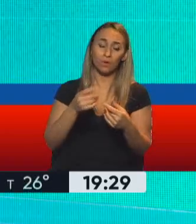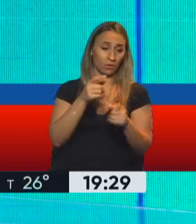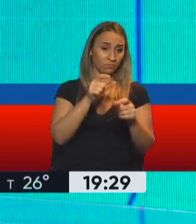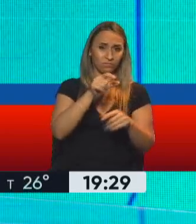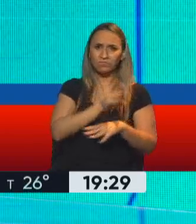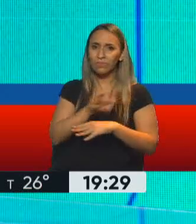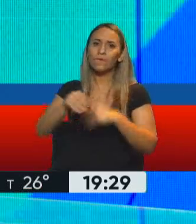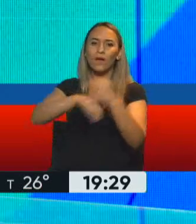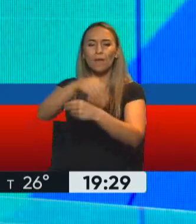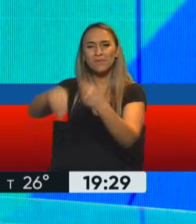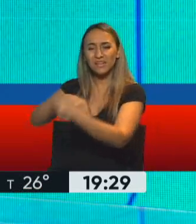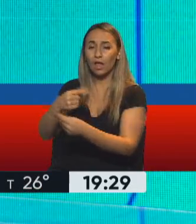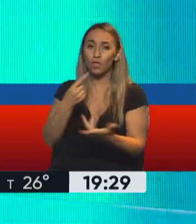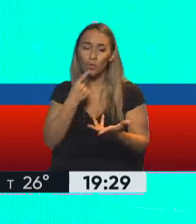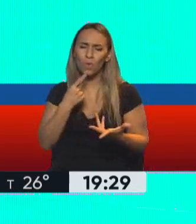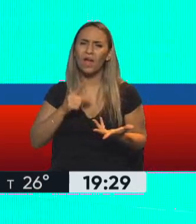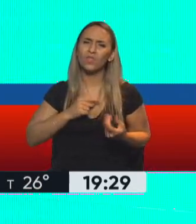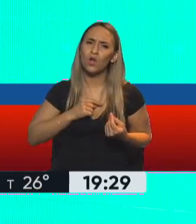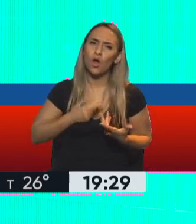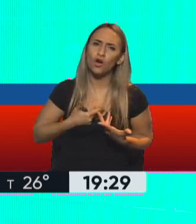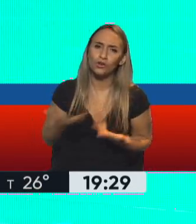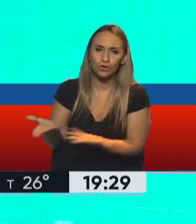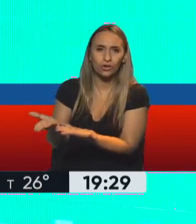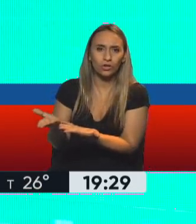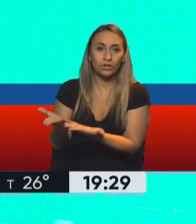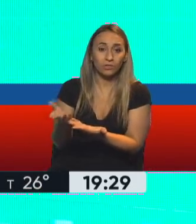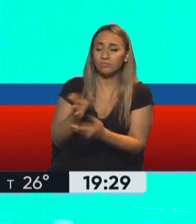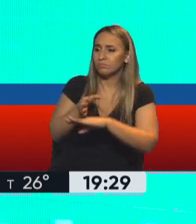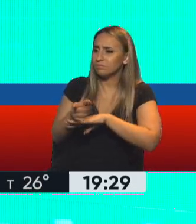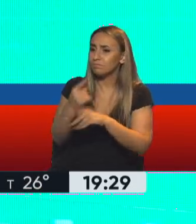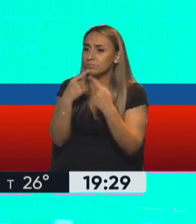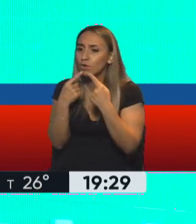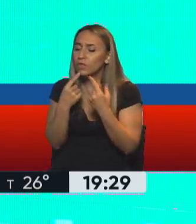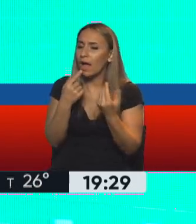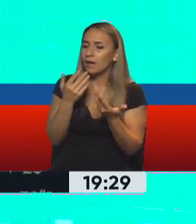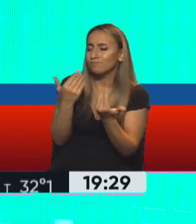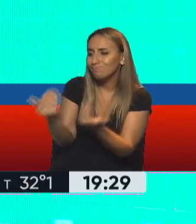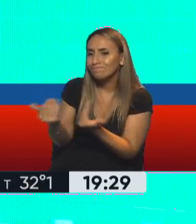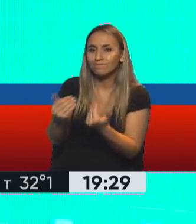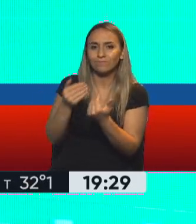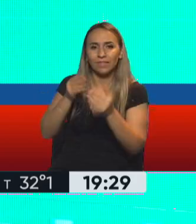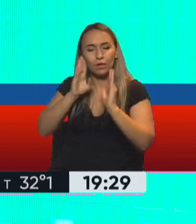ese dolor y con esa duda terrible, esperando saber por qué fueron espiados o